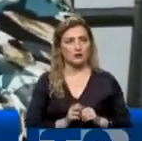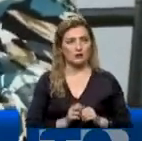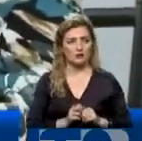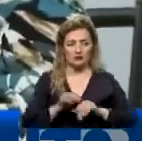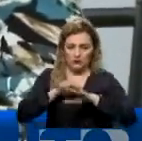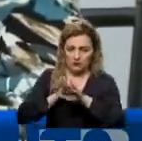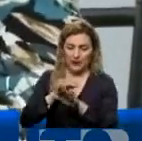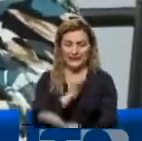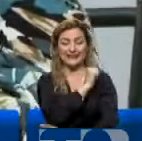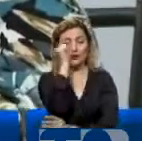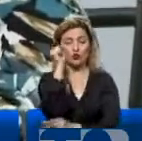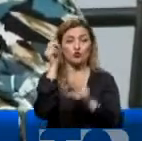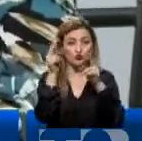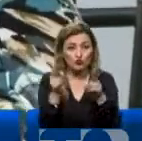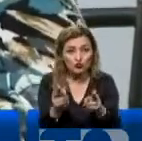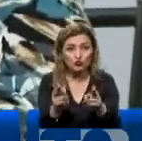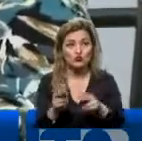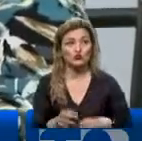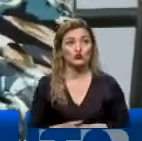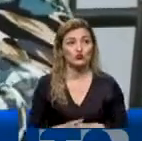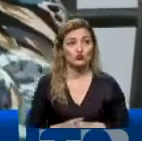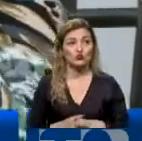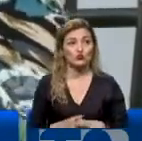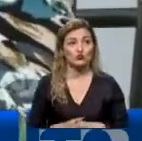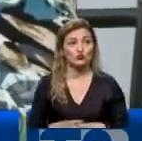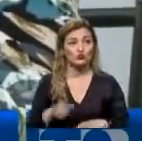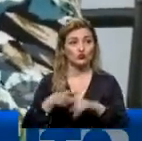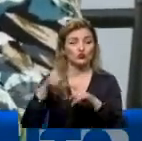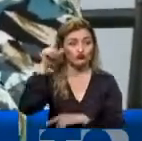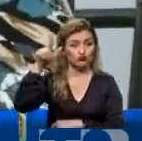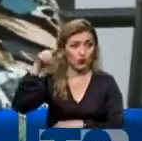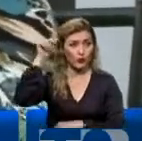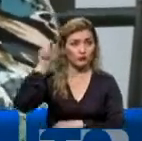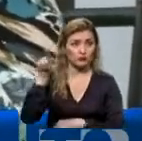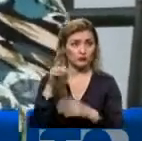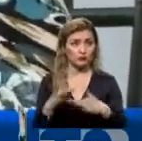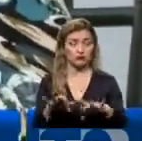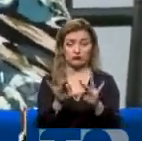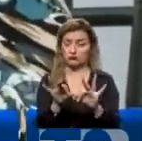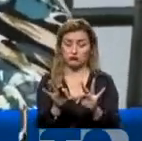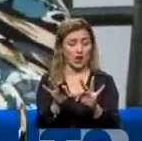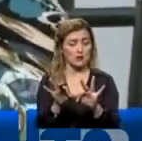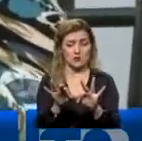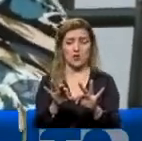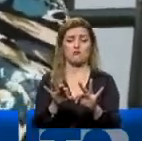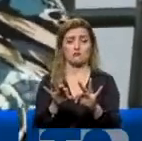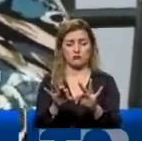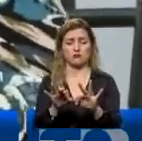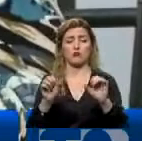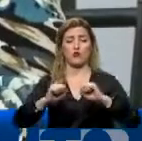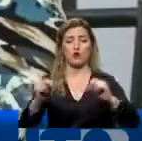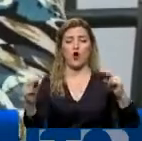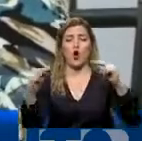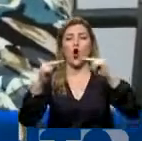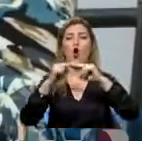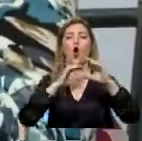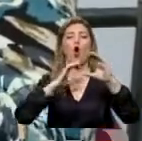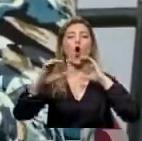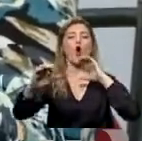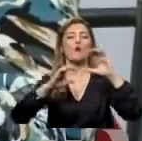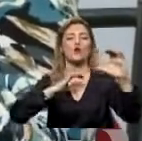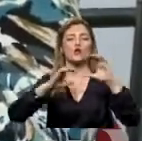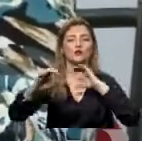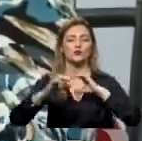derechos humanos, pero también con los estados, la importancia de construir puentes de